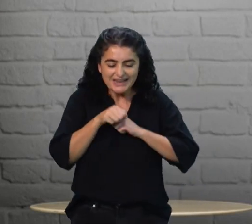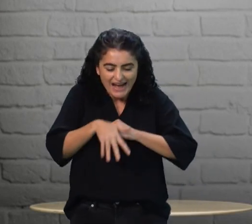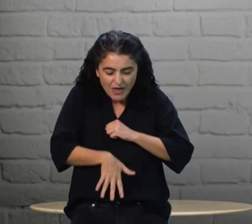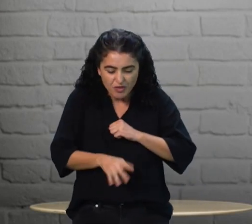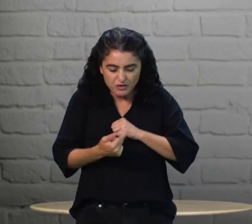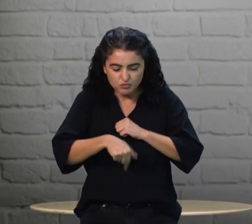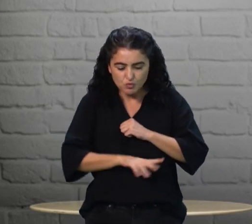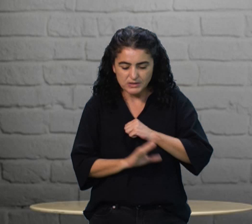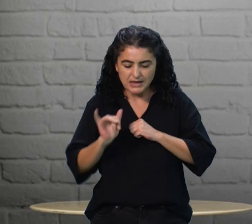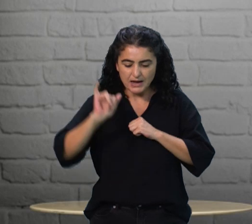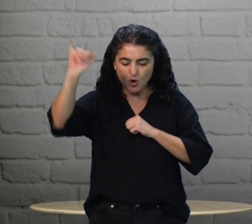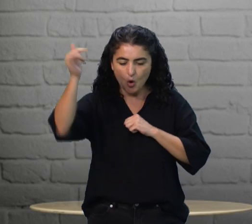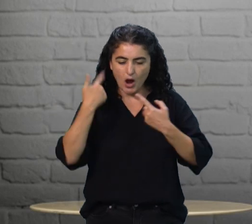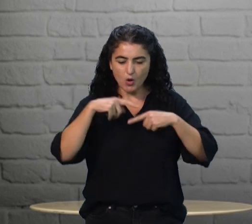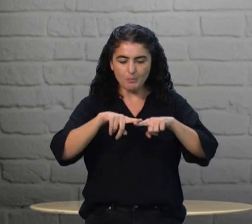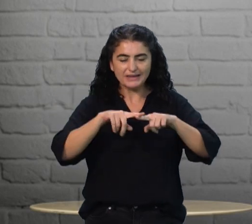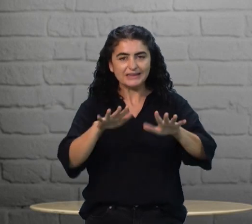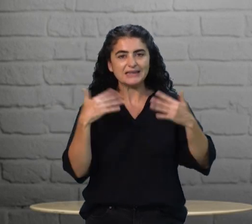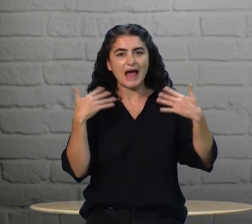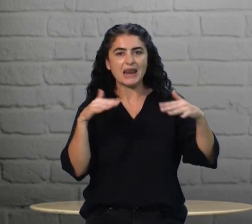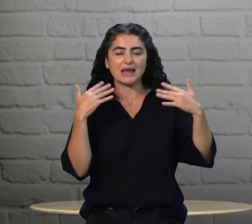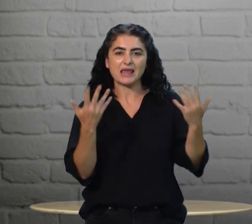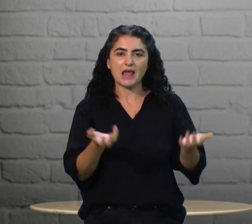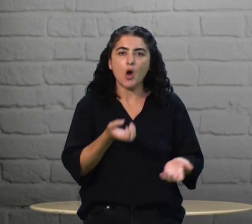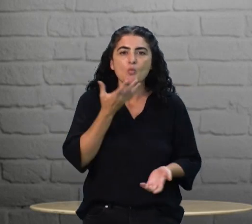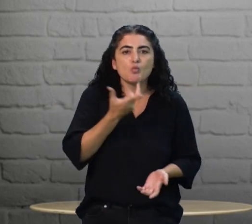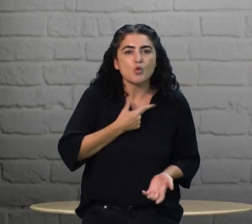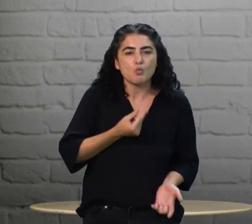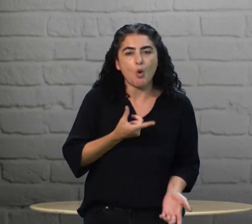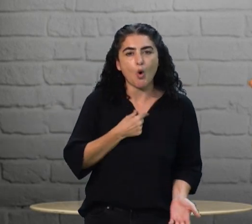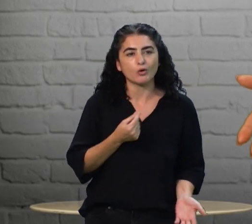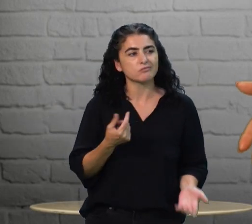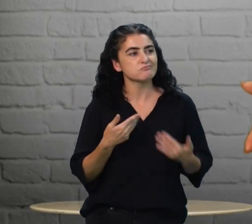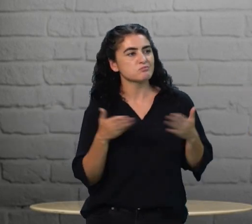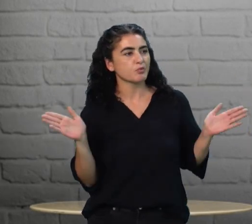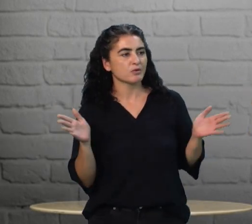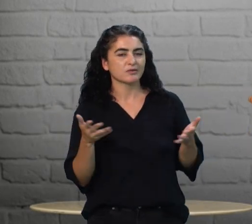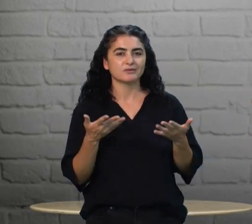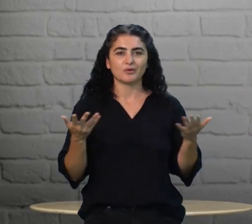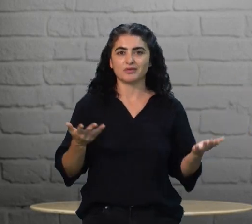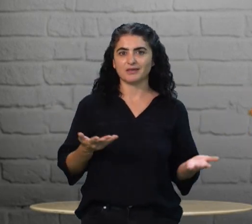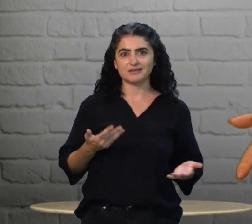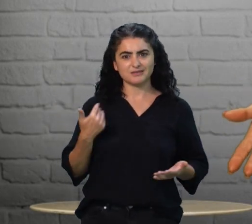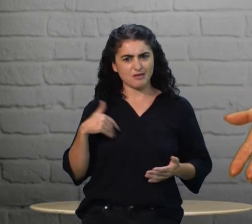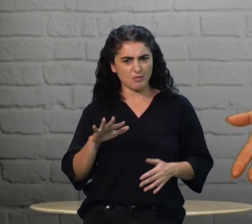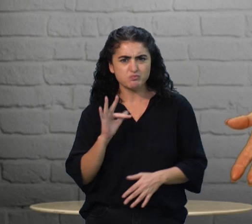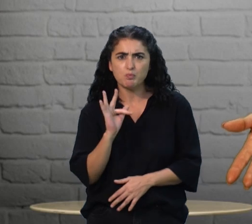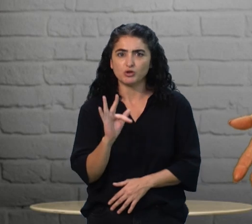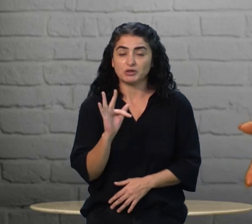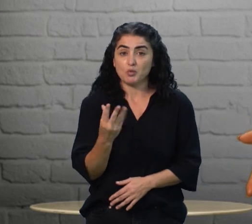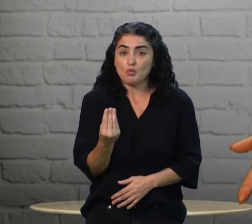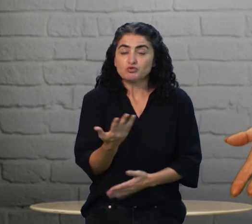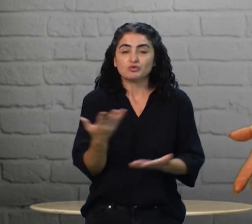la alegría el buen humor pues tenemos ya mucho terreno ganado Enton Entonces cómo somos los